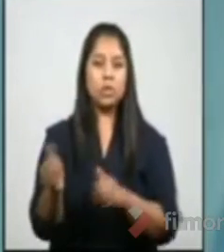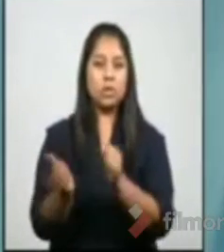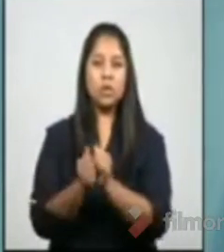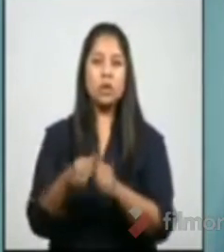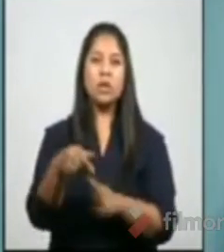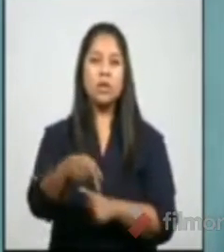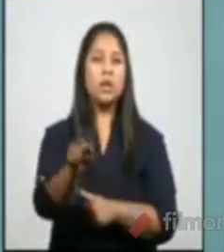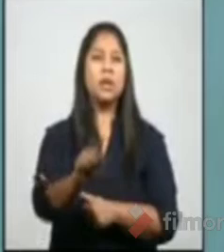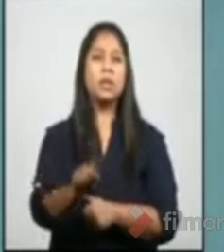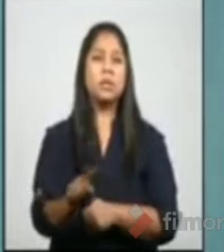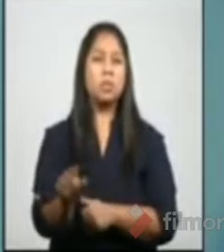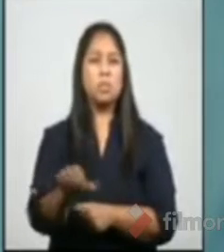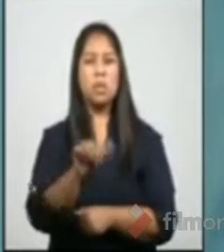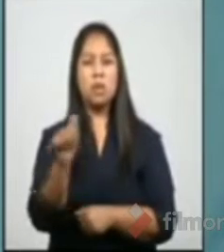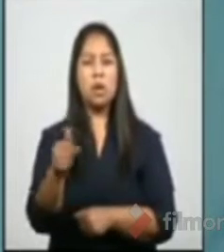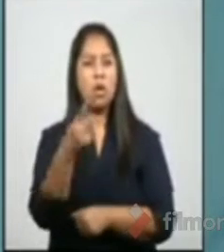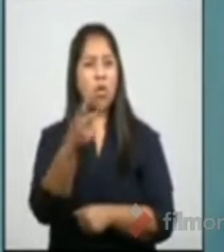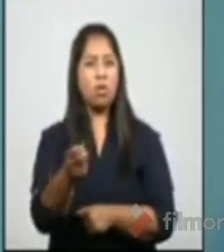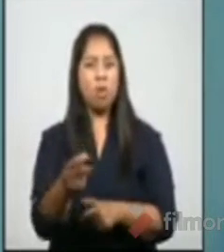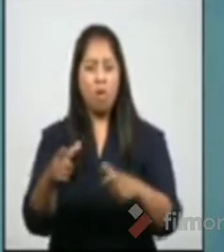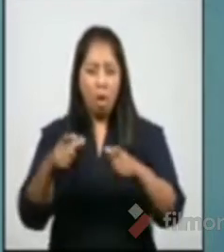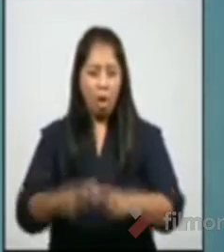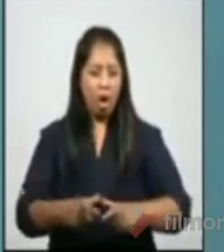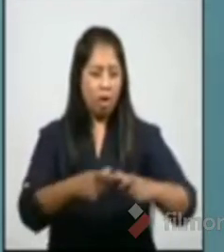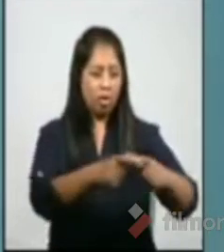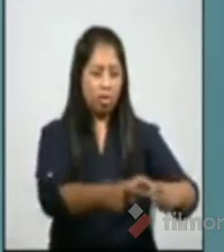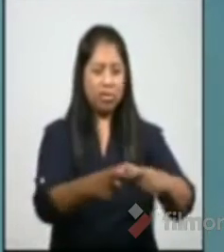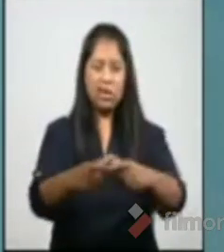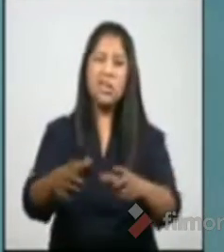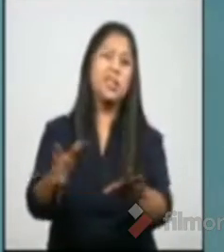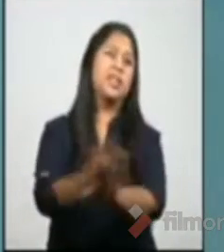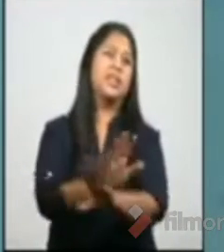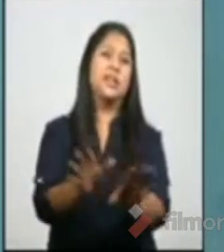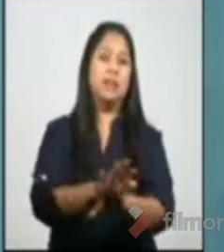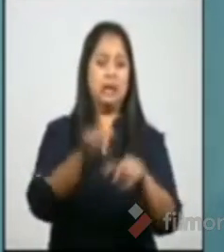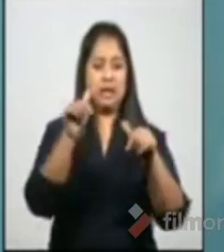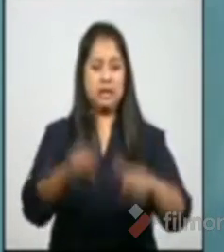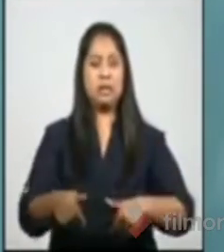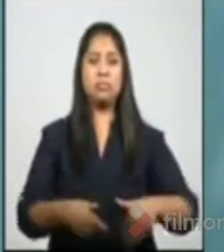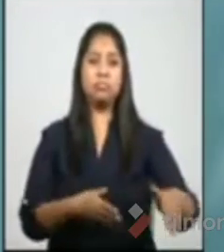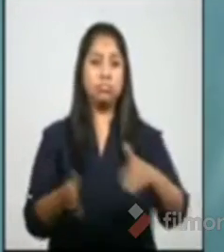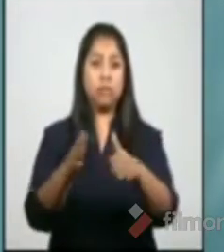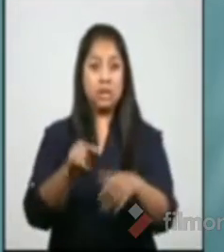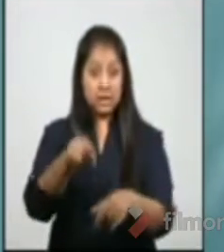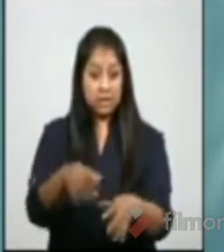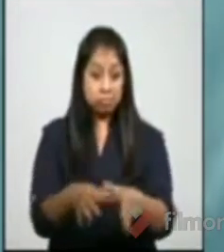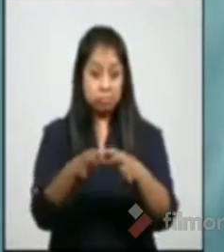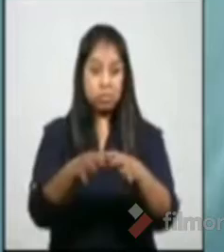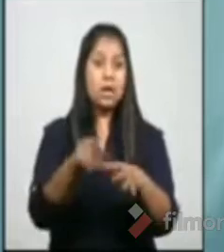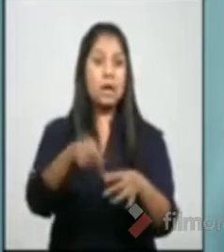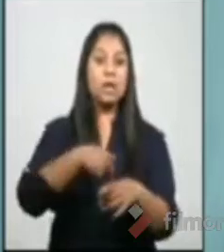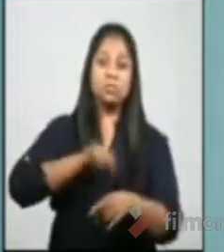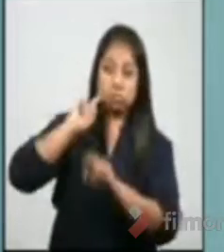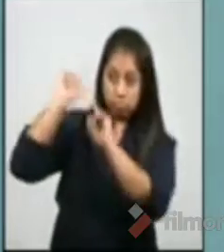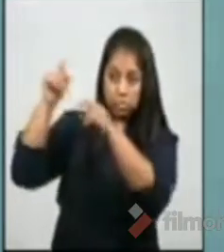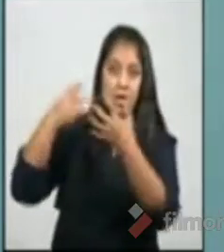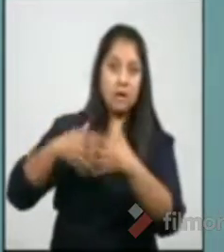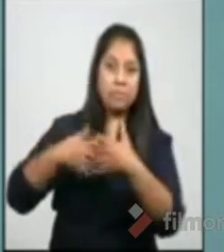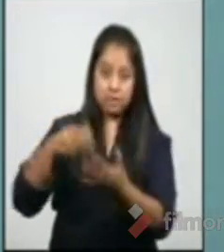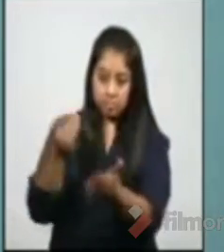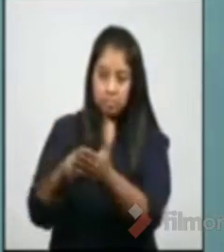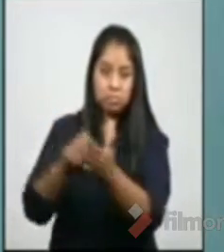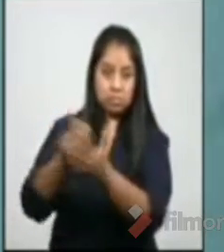a permitir que haya un solo hoyo en nuestro gobierno en esta carretera. Y si aparece rápido, se lo cobramos a la empresa